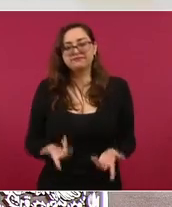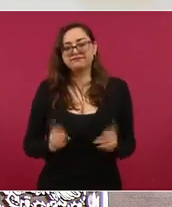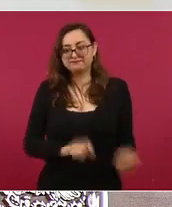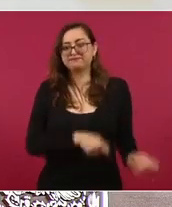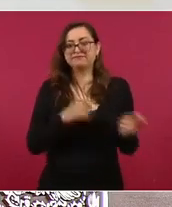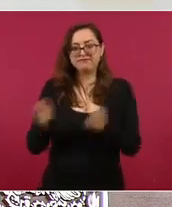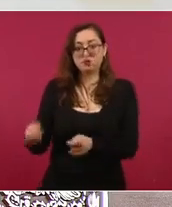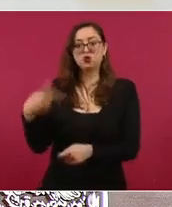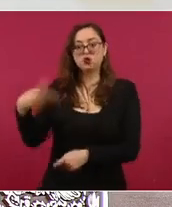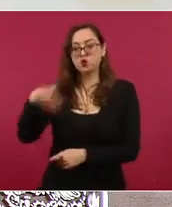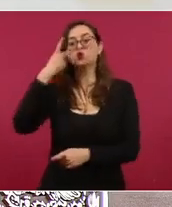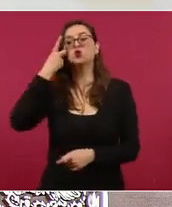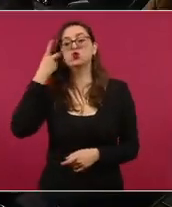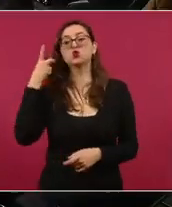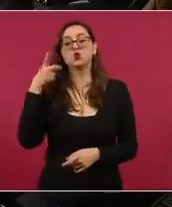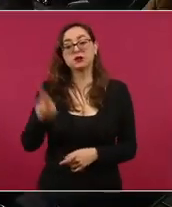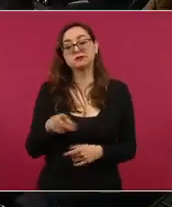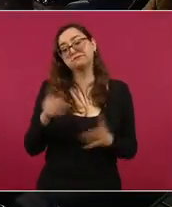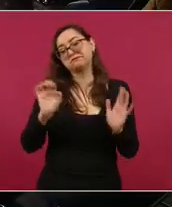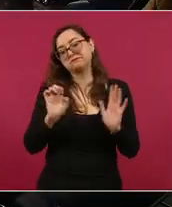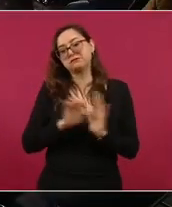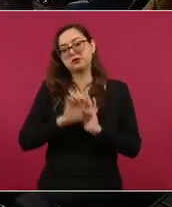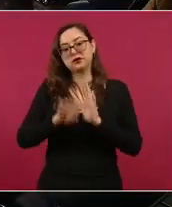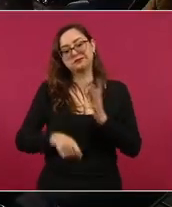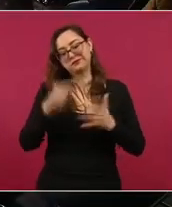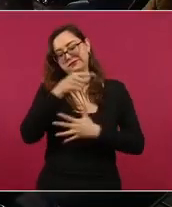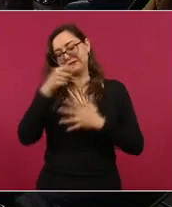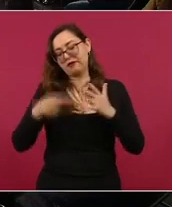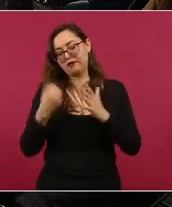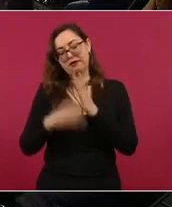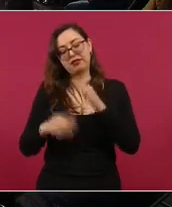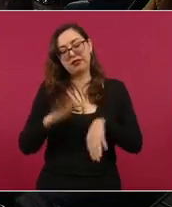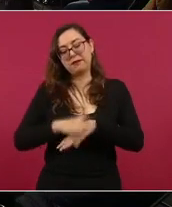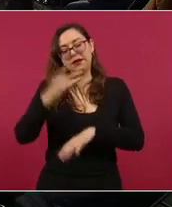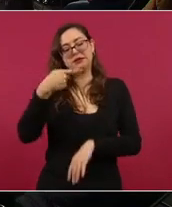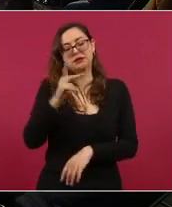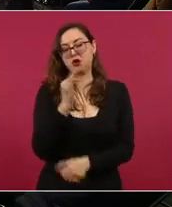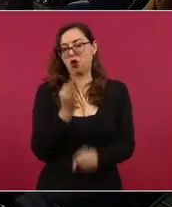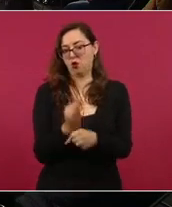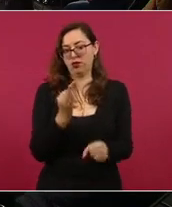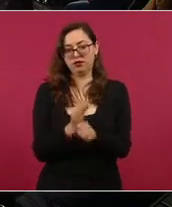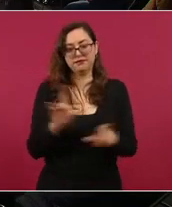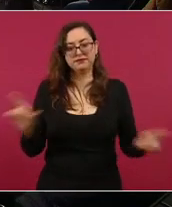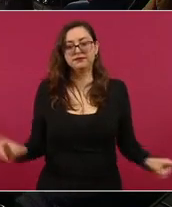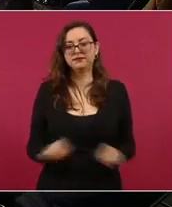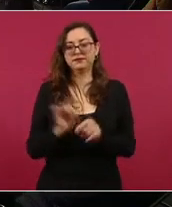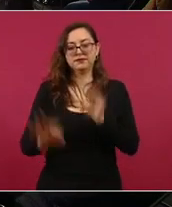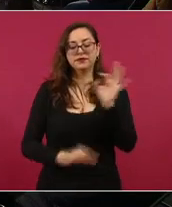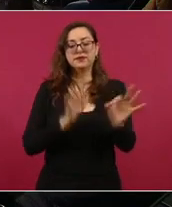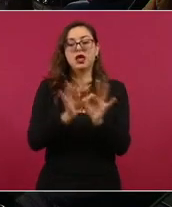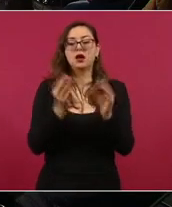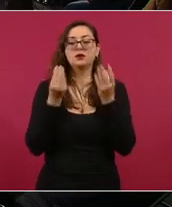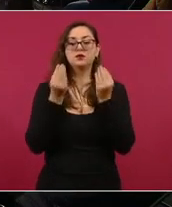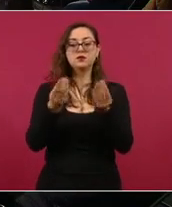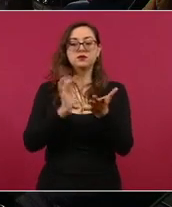le pertenecía. Pues eso sería todo y pues bueno, pues muchas gracias por escucharme.